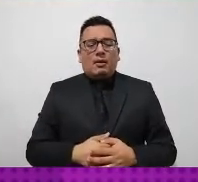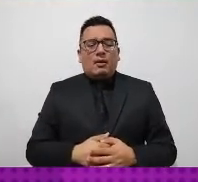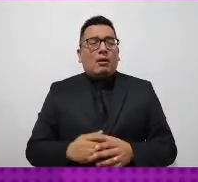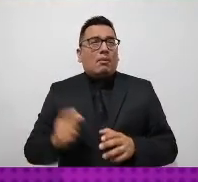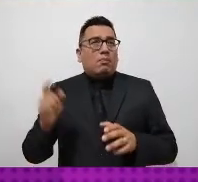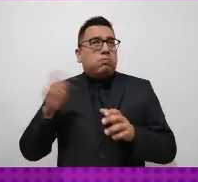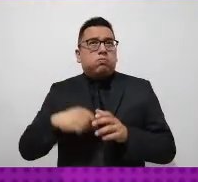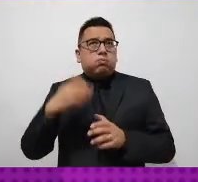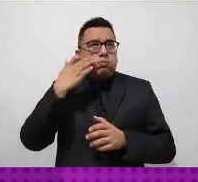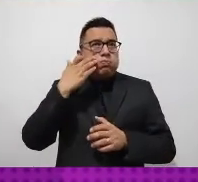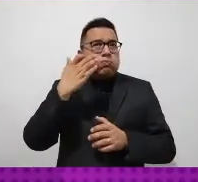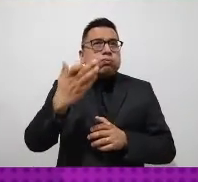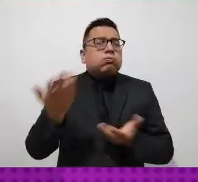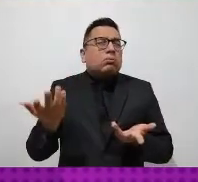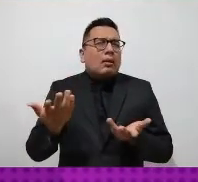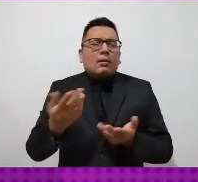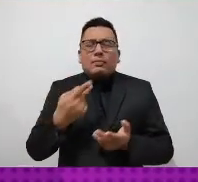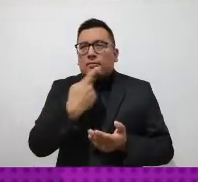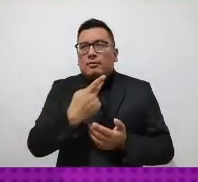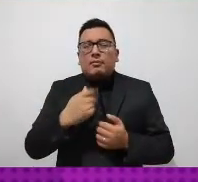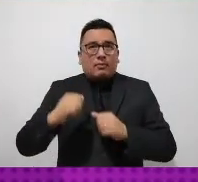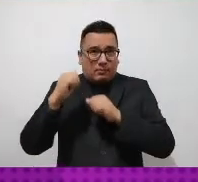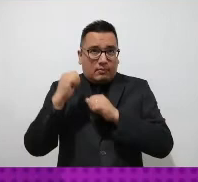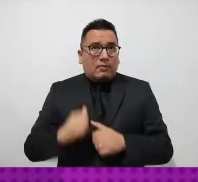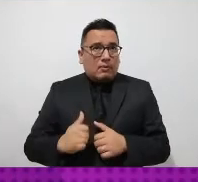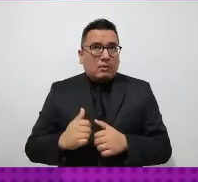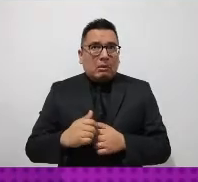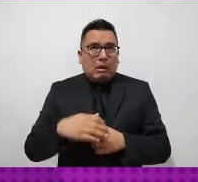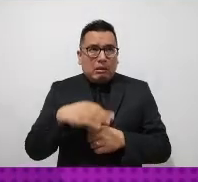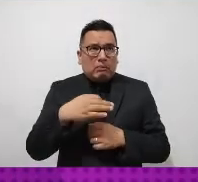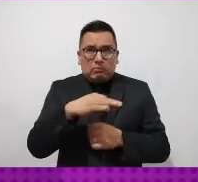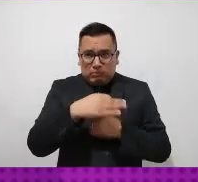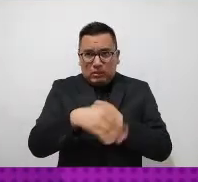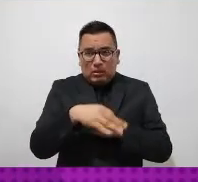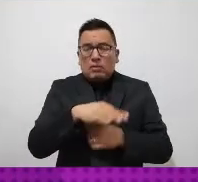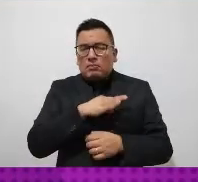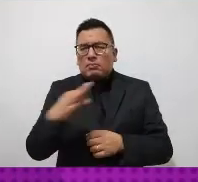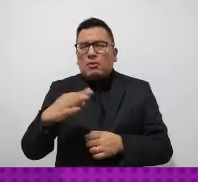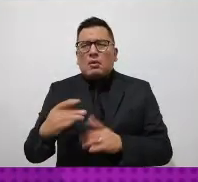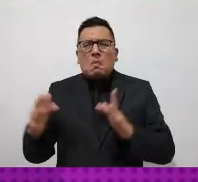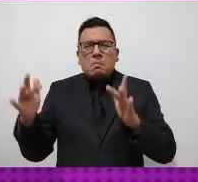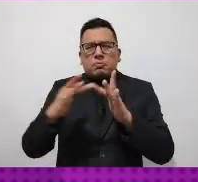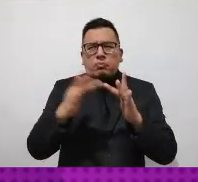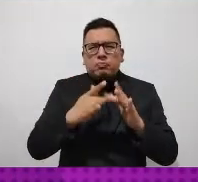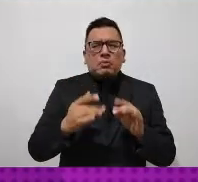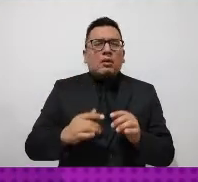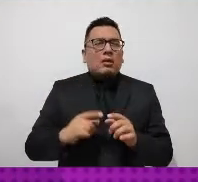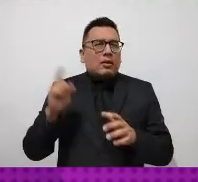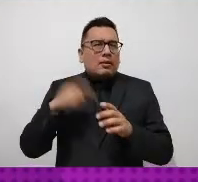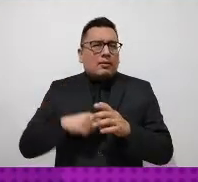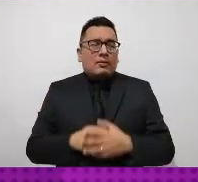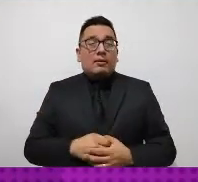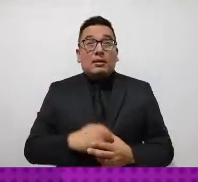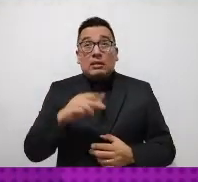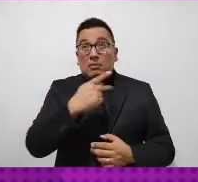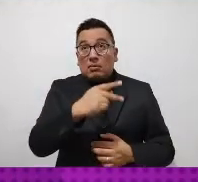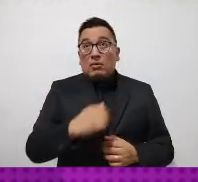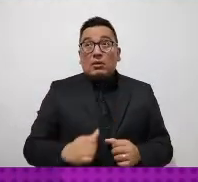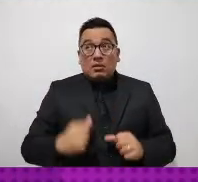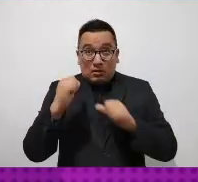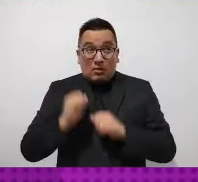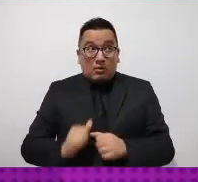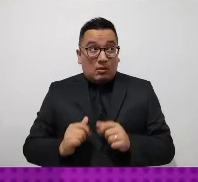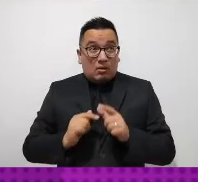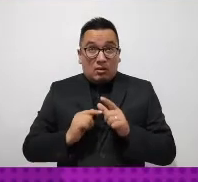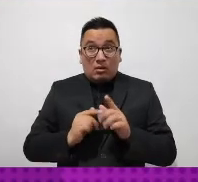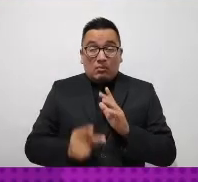esta red es todo el tiempo que ellas duren desempeñando este cargo de elección popular y en caso de ser reelectas siguen estando en